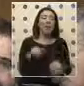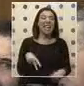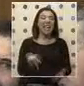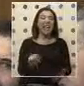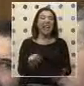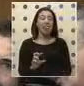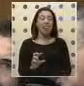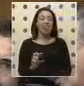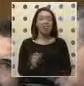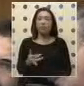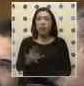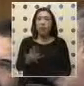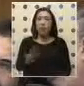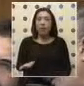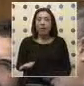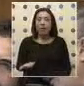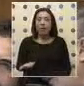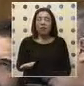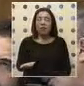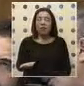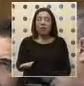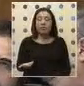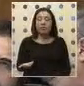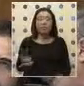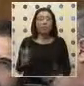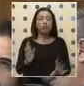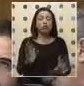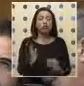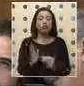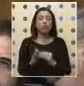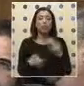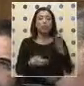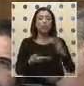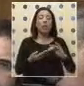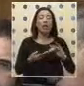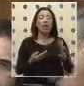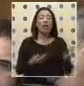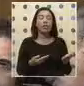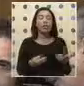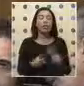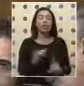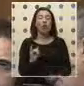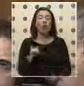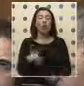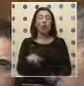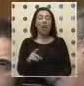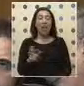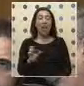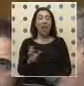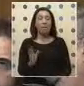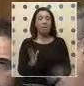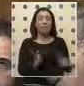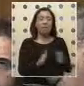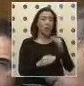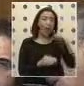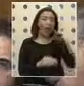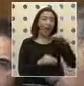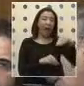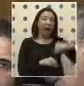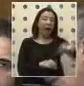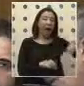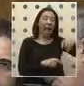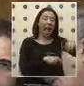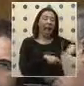lamentablemente no fueron considerados las condonaciones que hizo INDAP a pequeños agricultores afectados por la